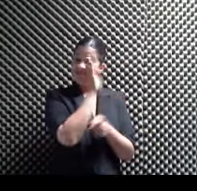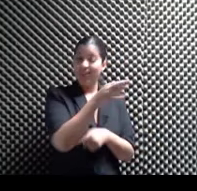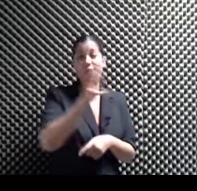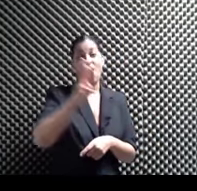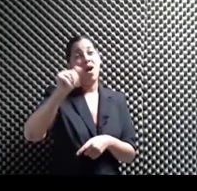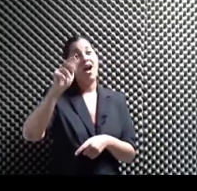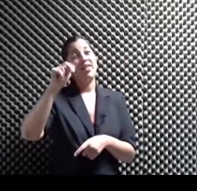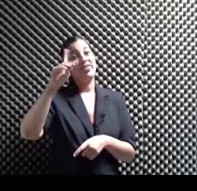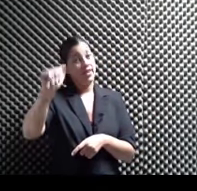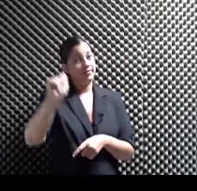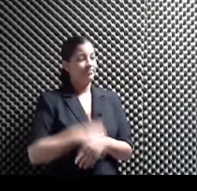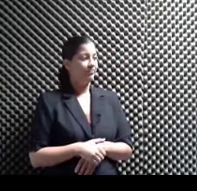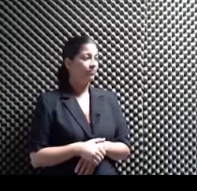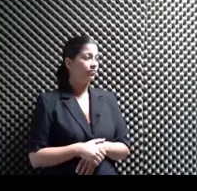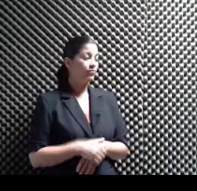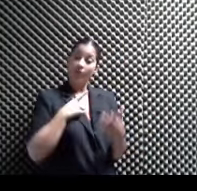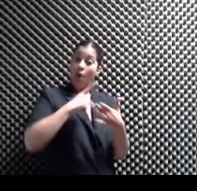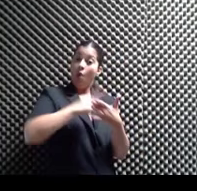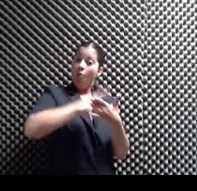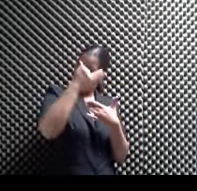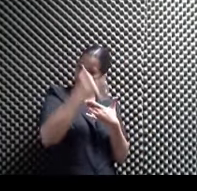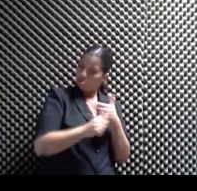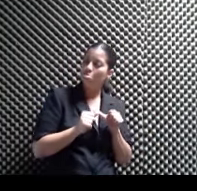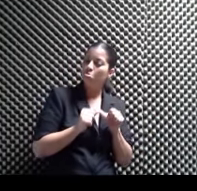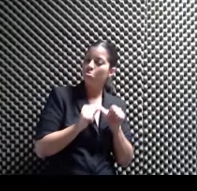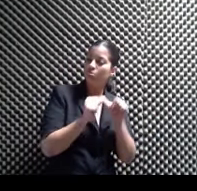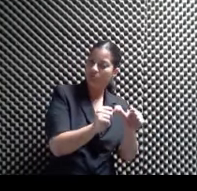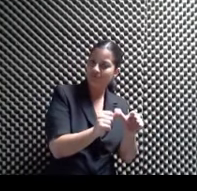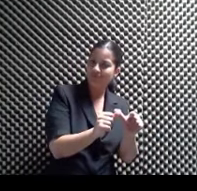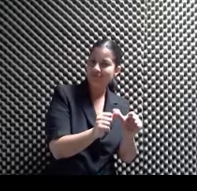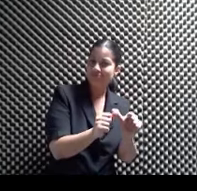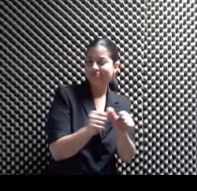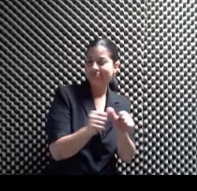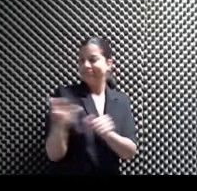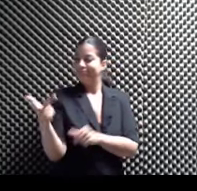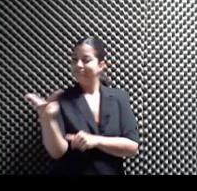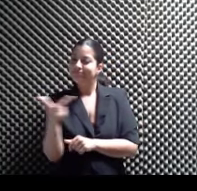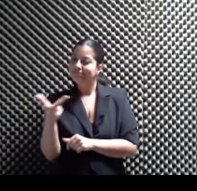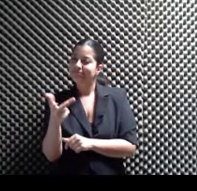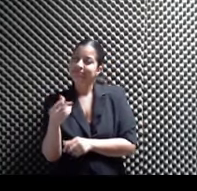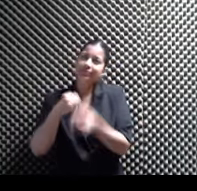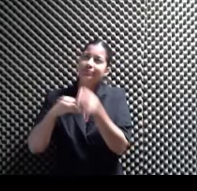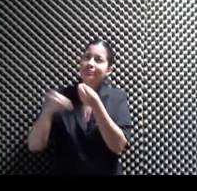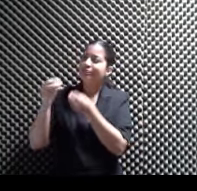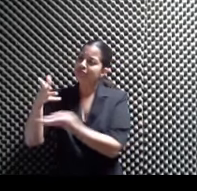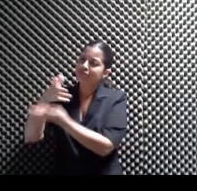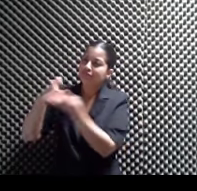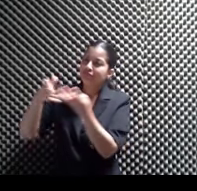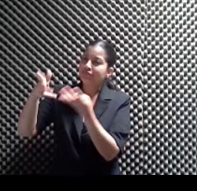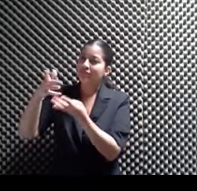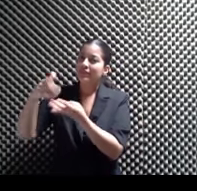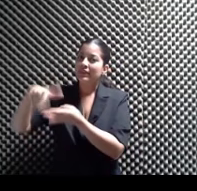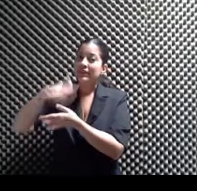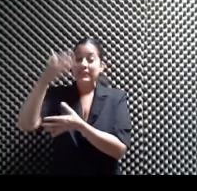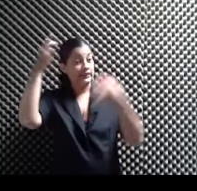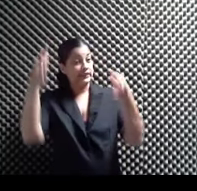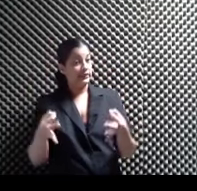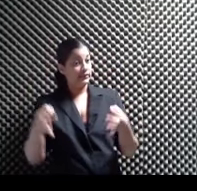Pues continuando Con el proyecto En un almuerzo De entre ellas tres Deciden entonces Presentarla Hacer una pieza Para